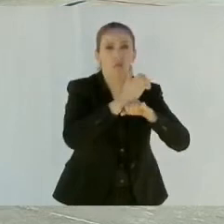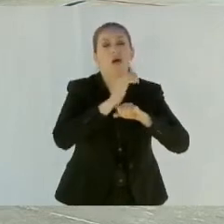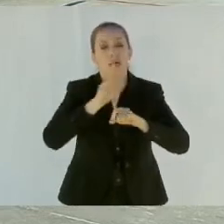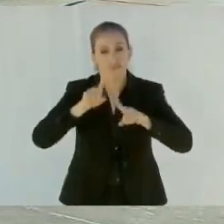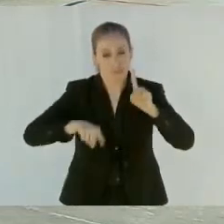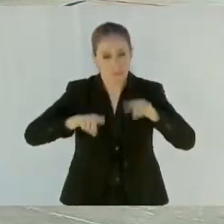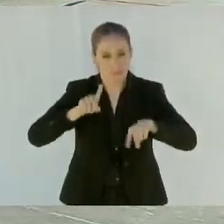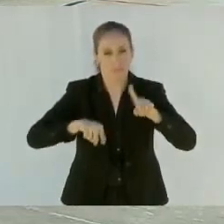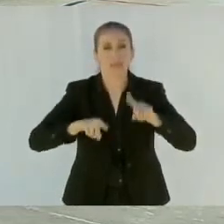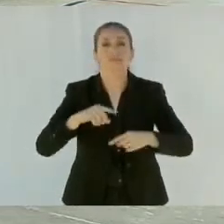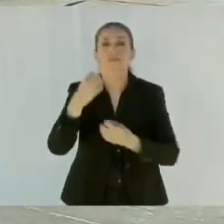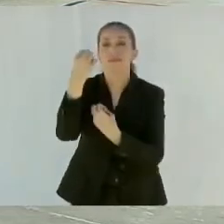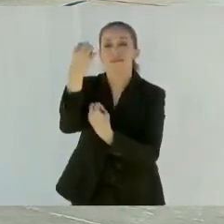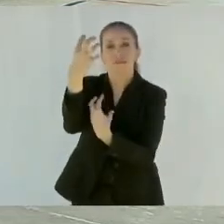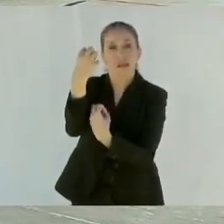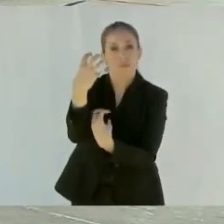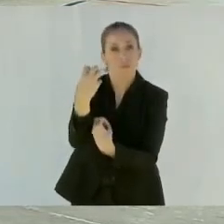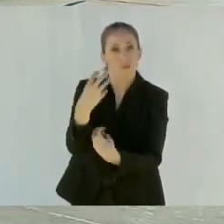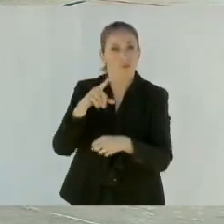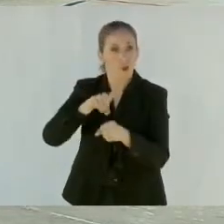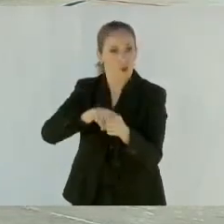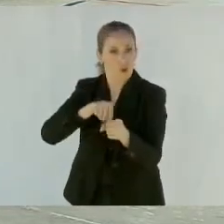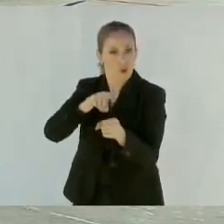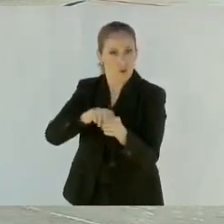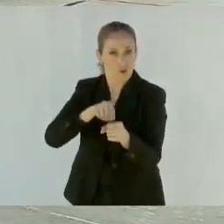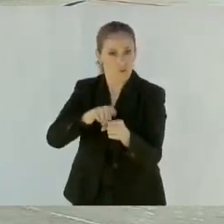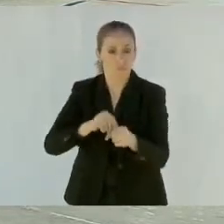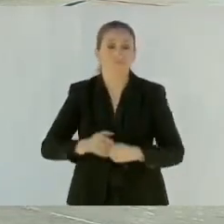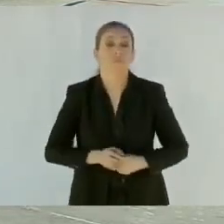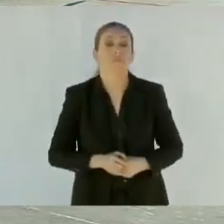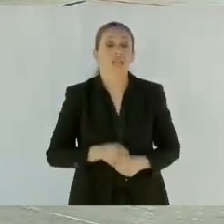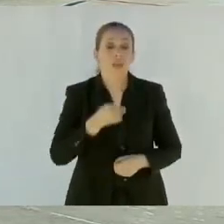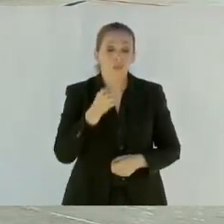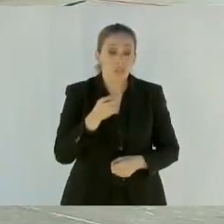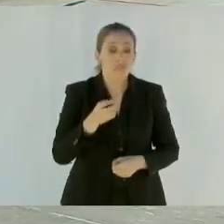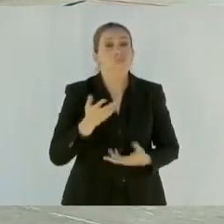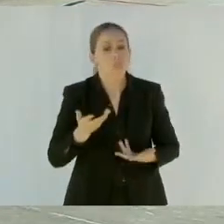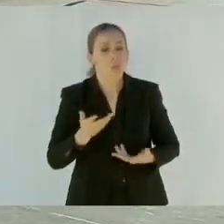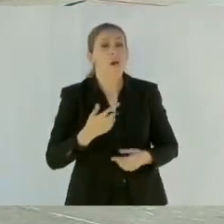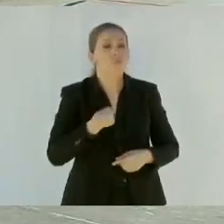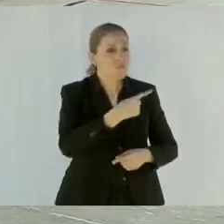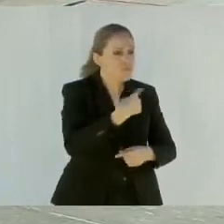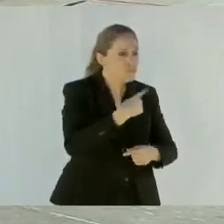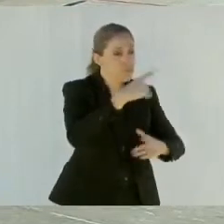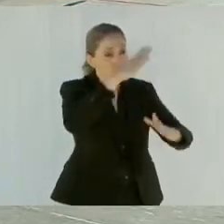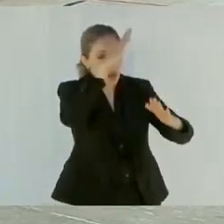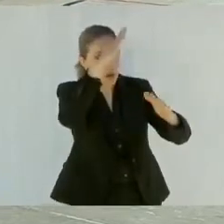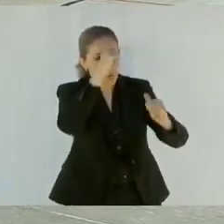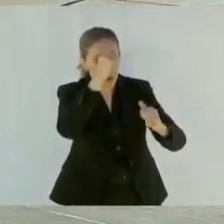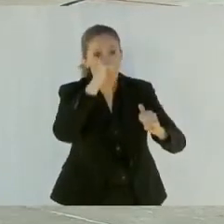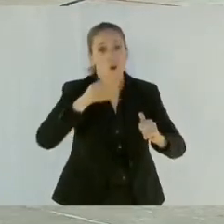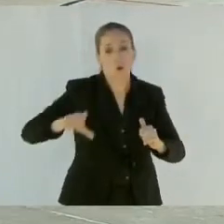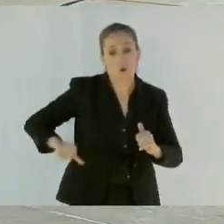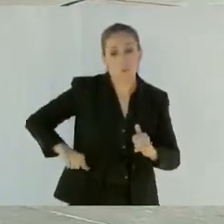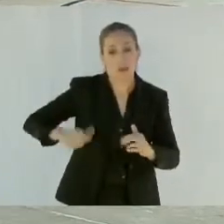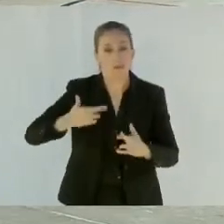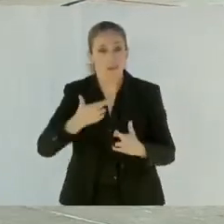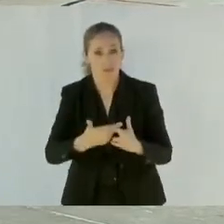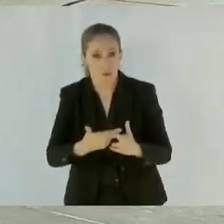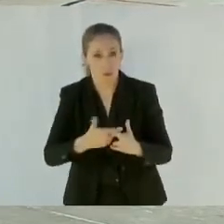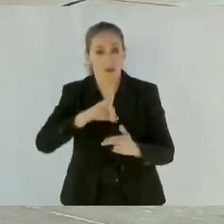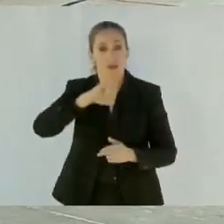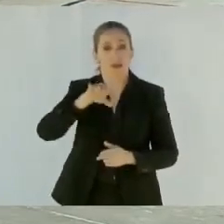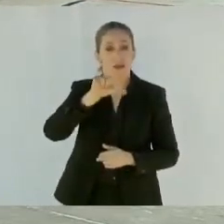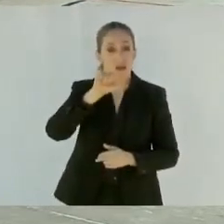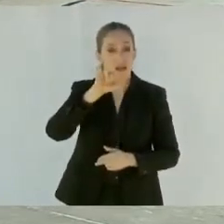a poner de acuerdo con el gobernador Jaime Rodríguez, con los gobernadores de